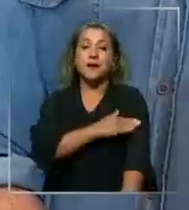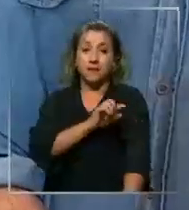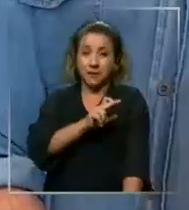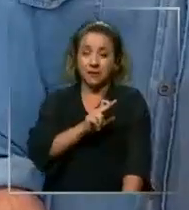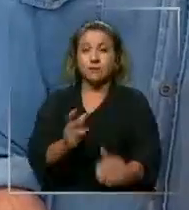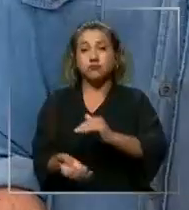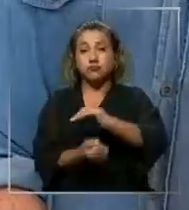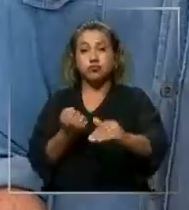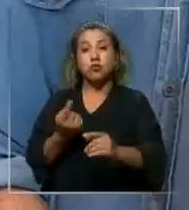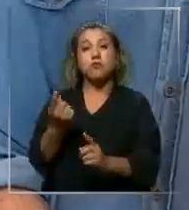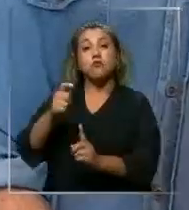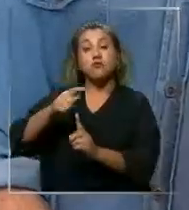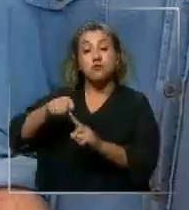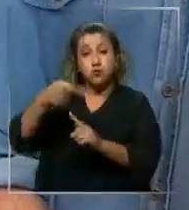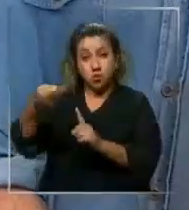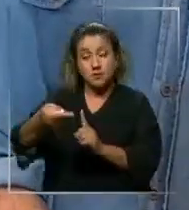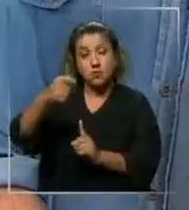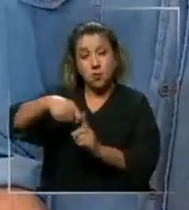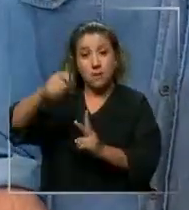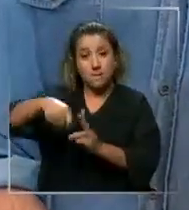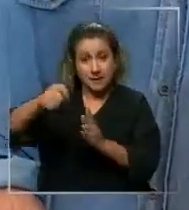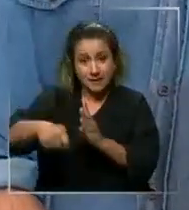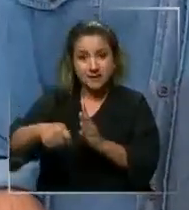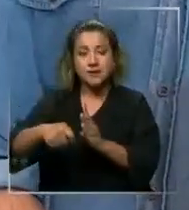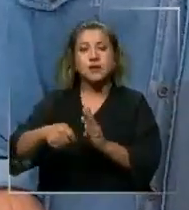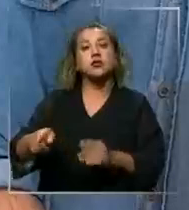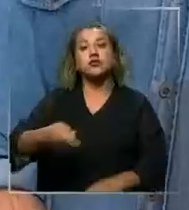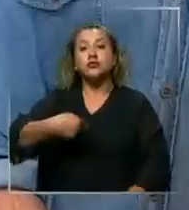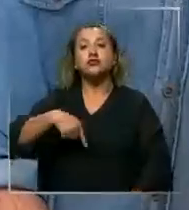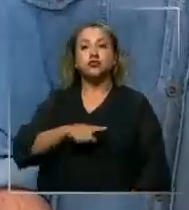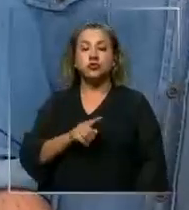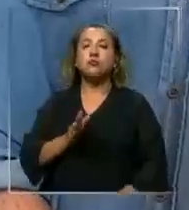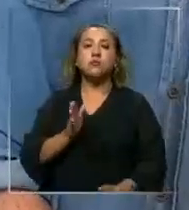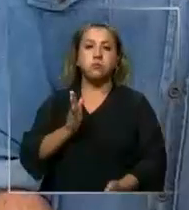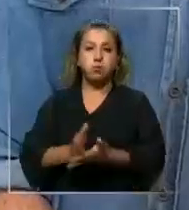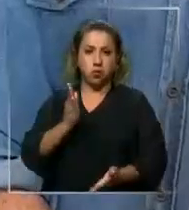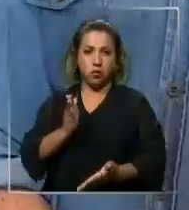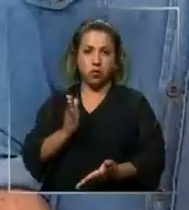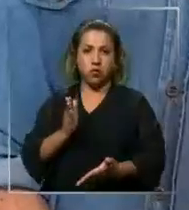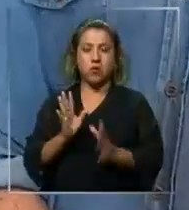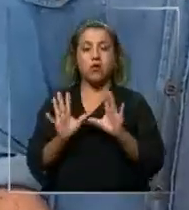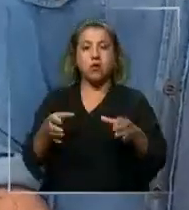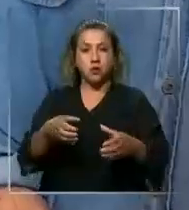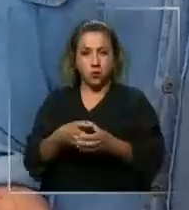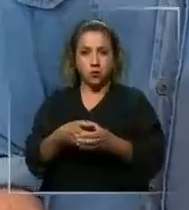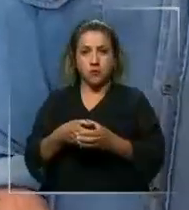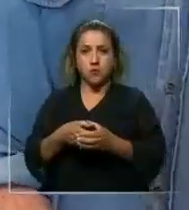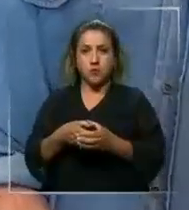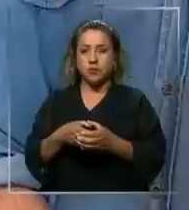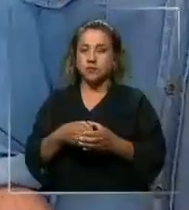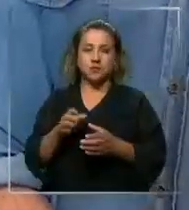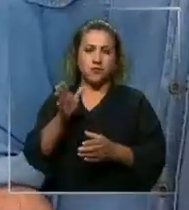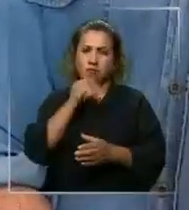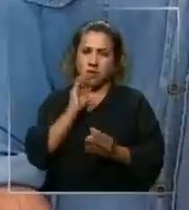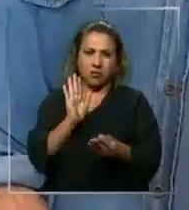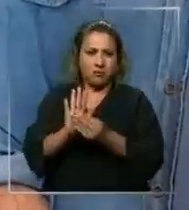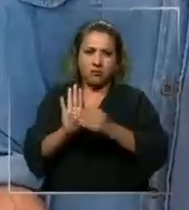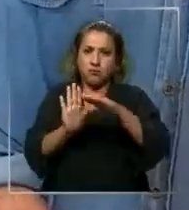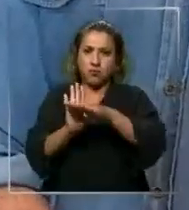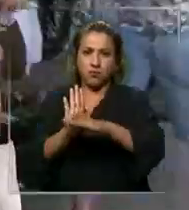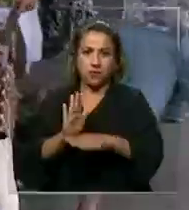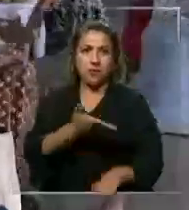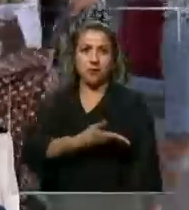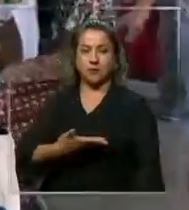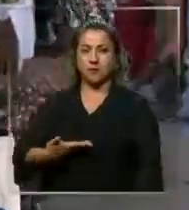en los próximos meses y nosotros vamos a sostener la posición que hemos tenido como ejecutivo es que no están comprendidos dentro de nuestro programa de